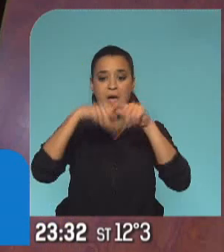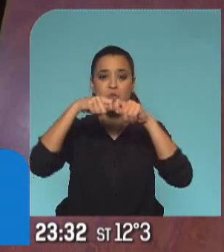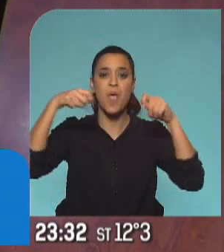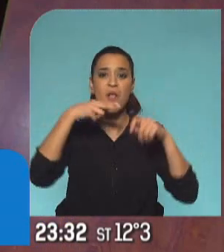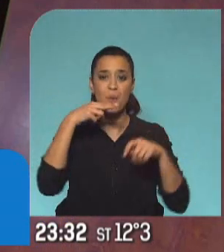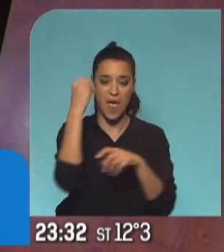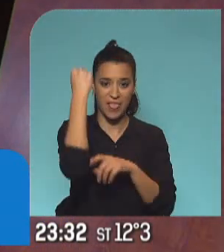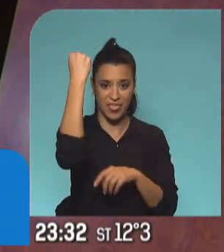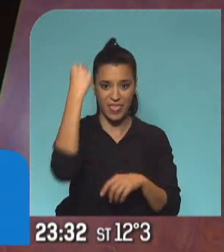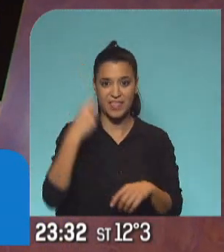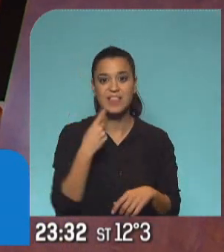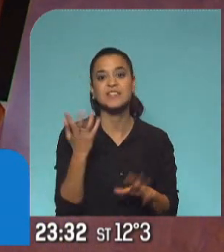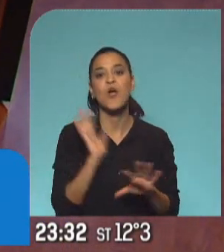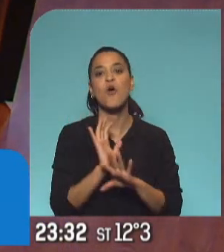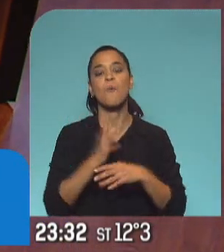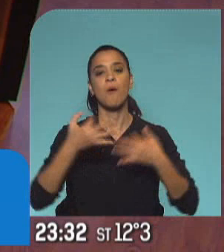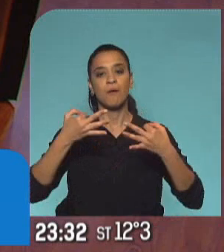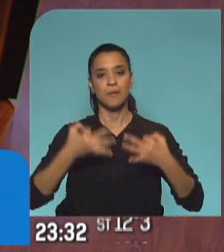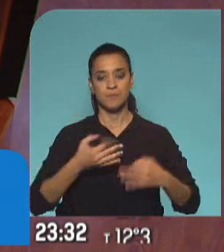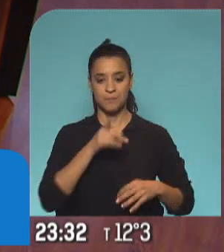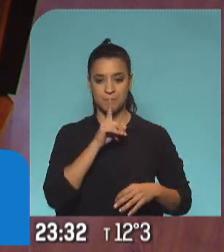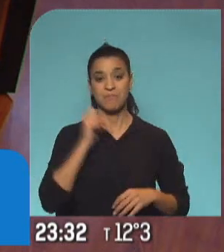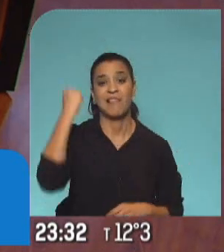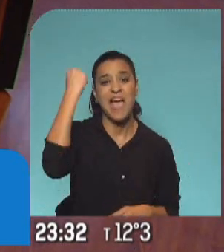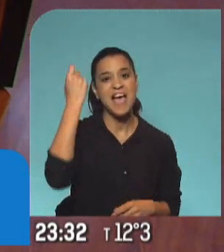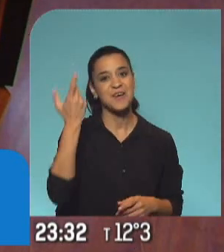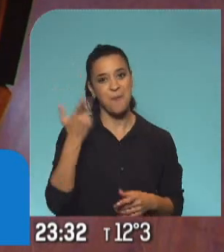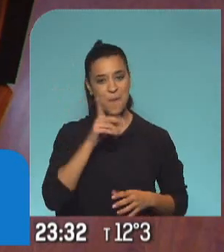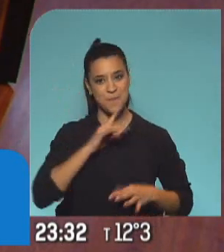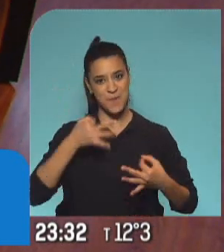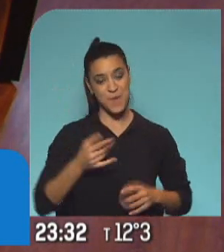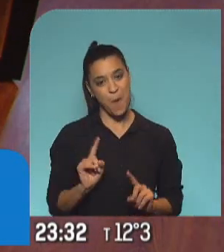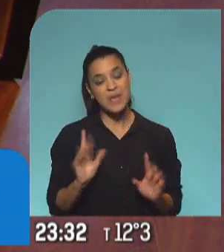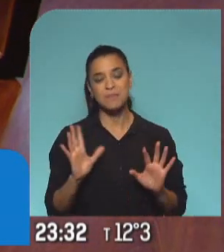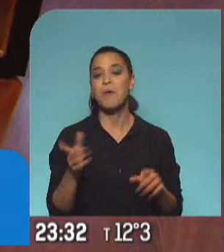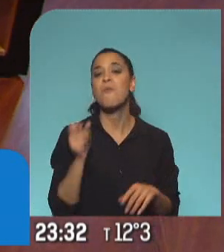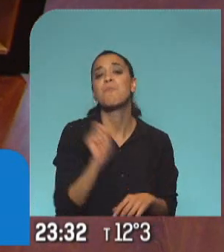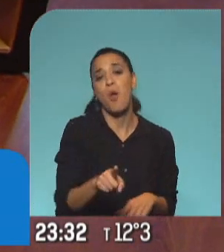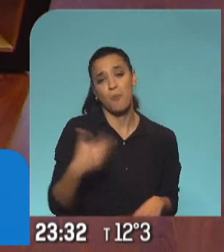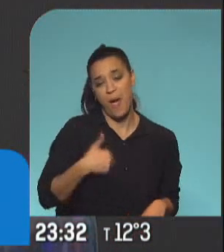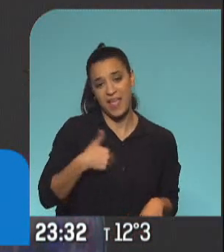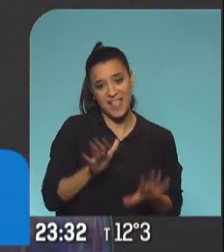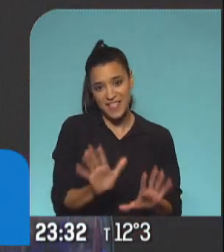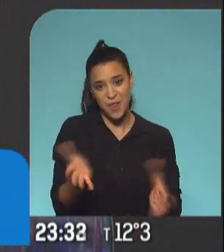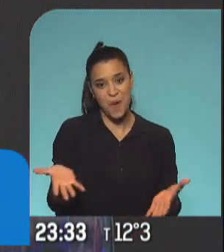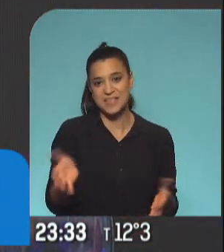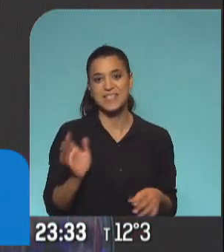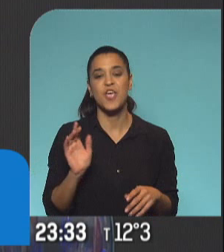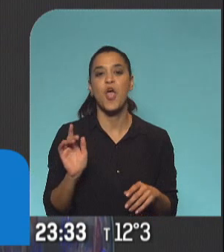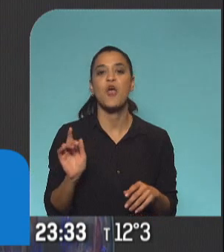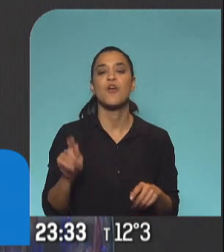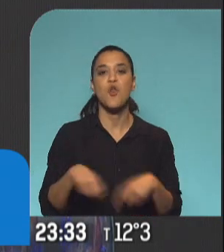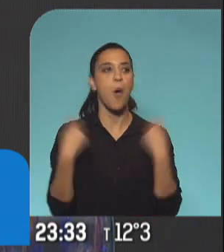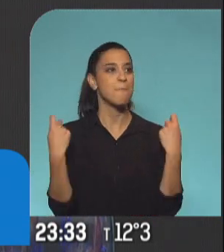salió un exactamente. poquito Se salió un poco del... de la rigidez de la postura, Sí, ¿no? sí. Y bueno, bien argentino, ¿no? Es como romper con